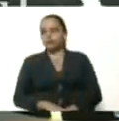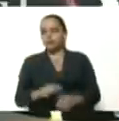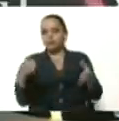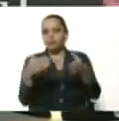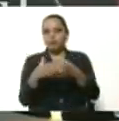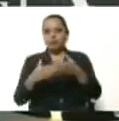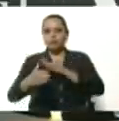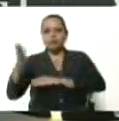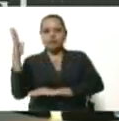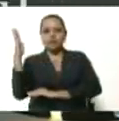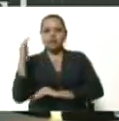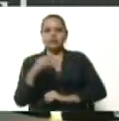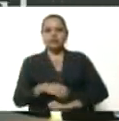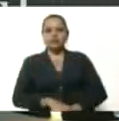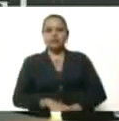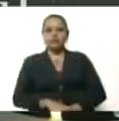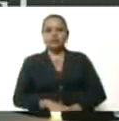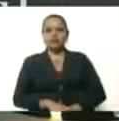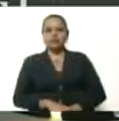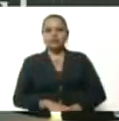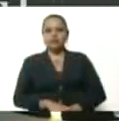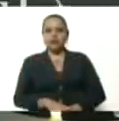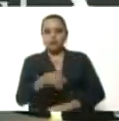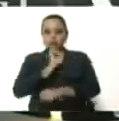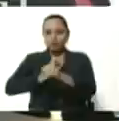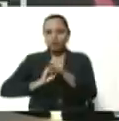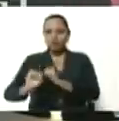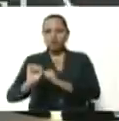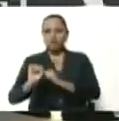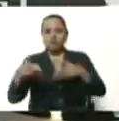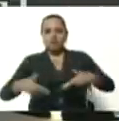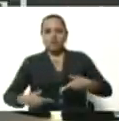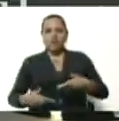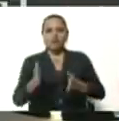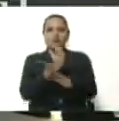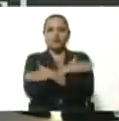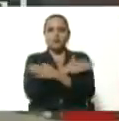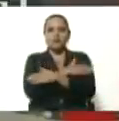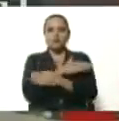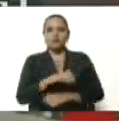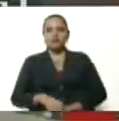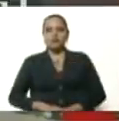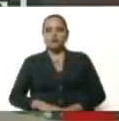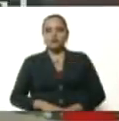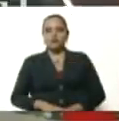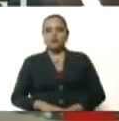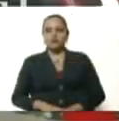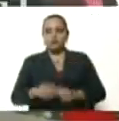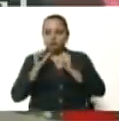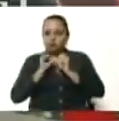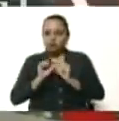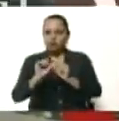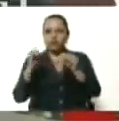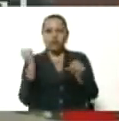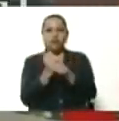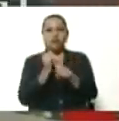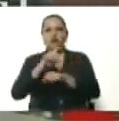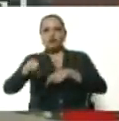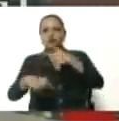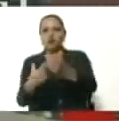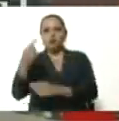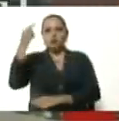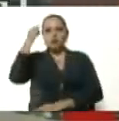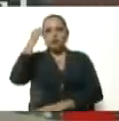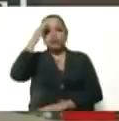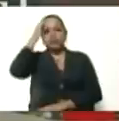una iglesia, luchando, pues luchando. Los felicito por esta perseverancia todos los días.